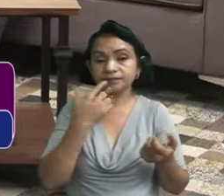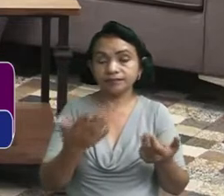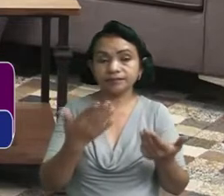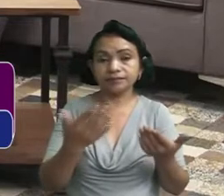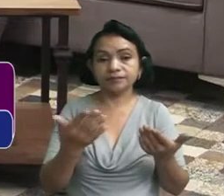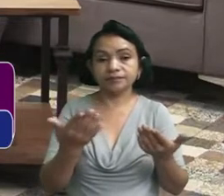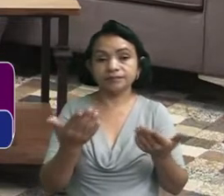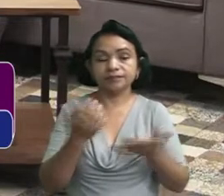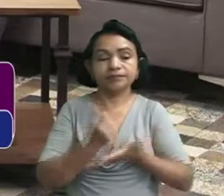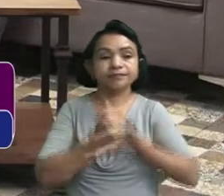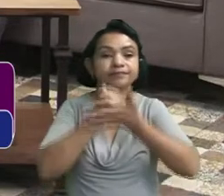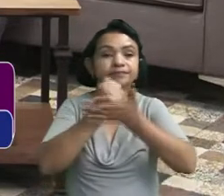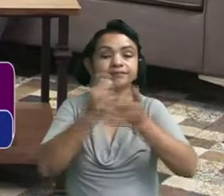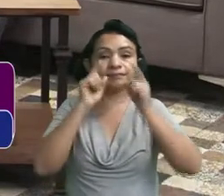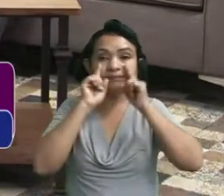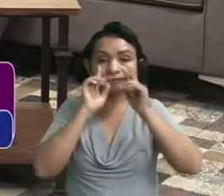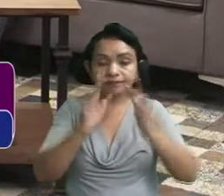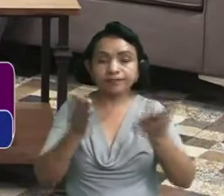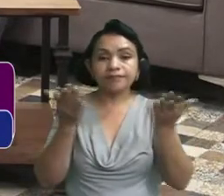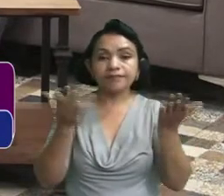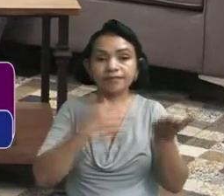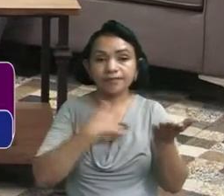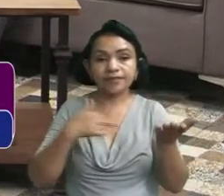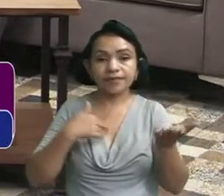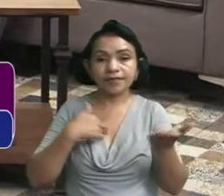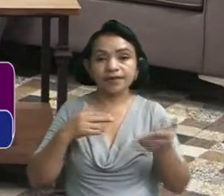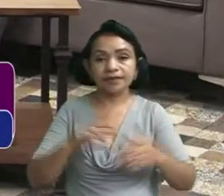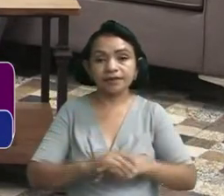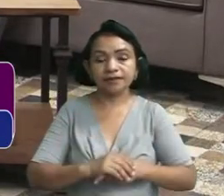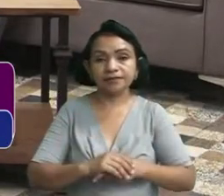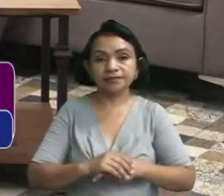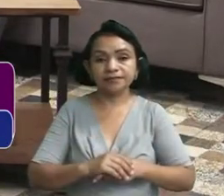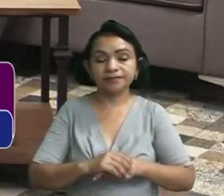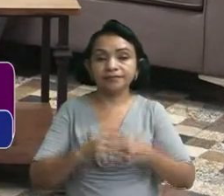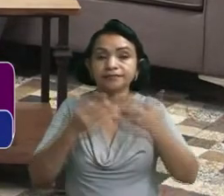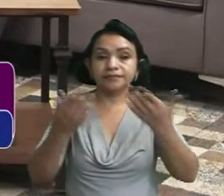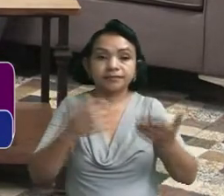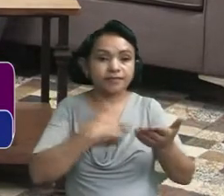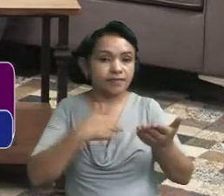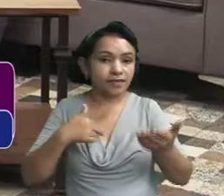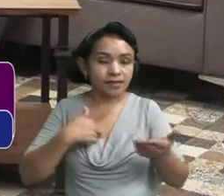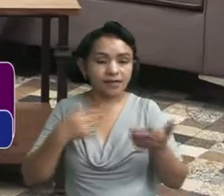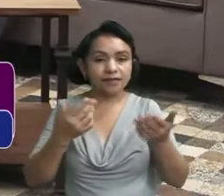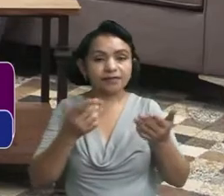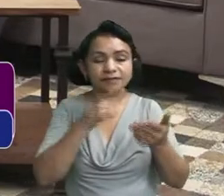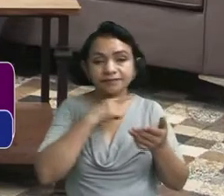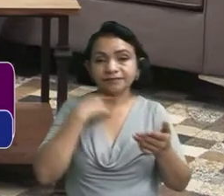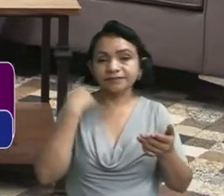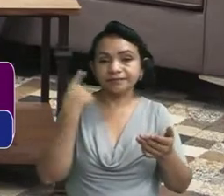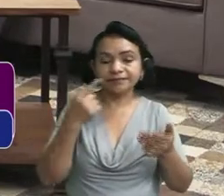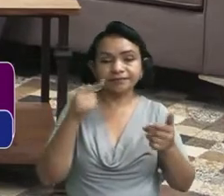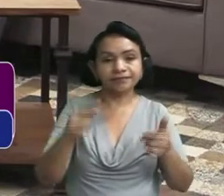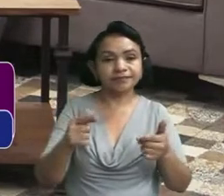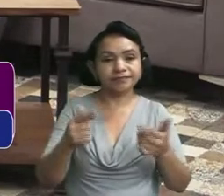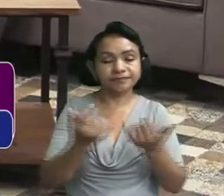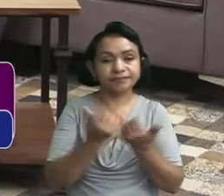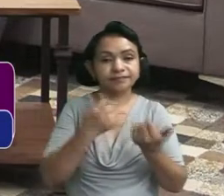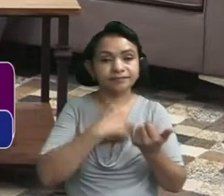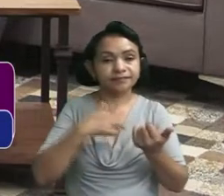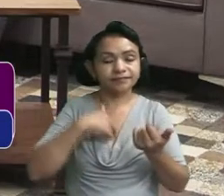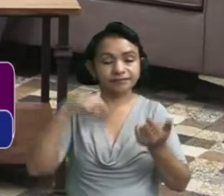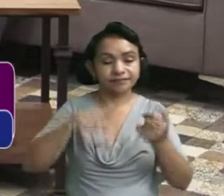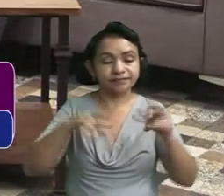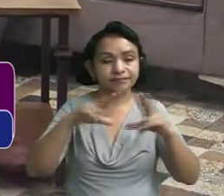la comunidad contribuye a esa seguridad, aporta a la seguridad del país. Y precisamente por eso somos muy efectivos en el enfrentamiento al crimen organizado